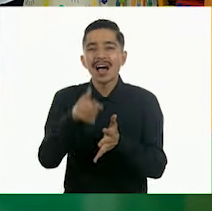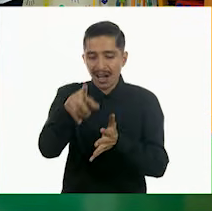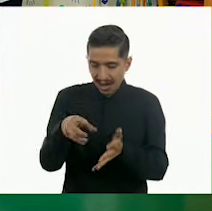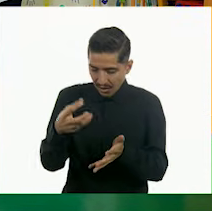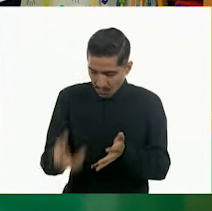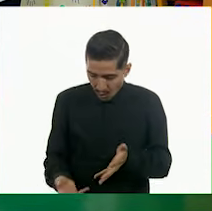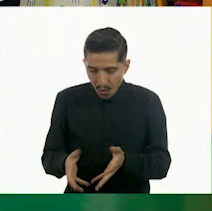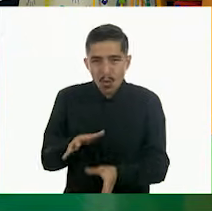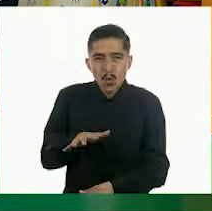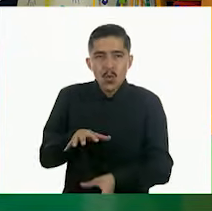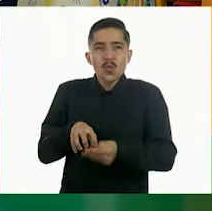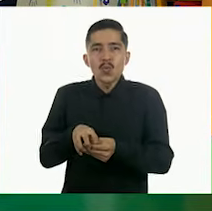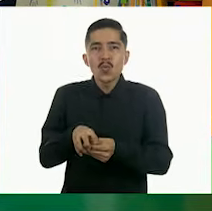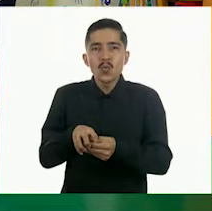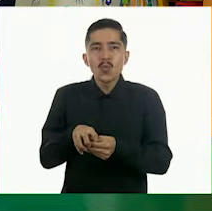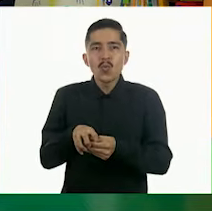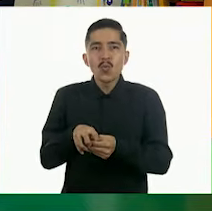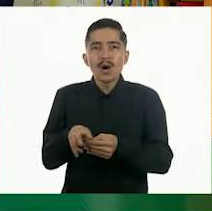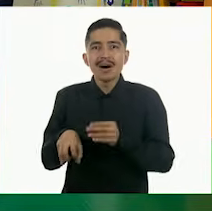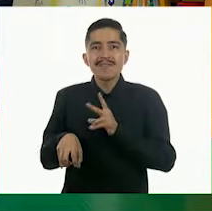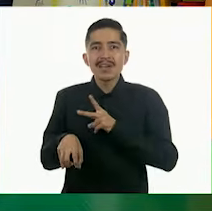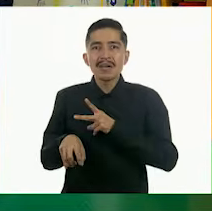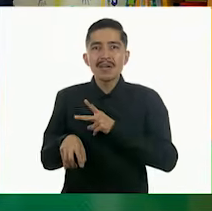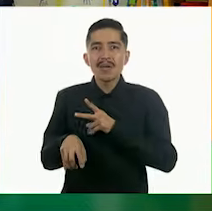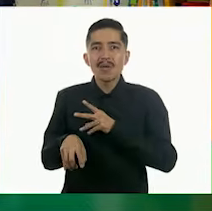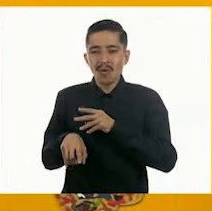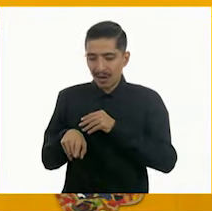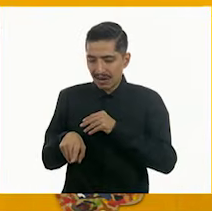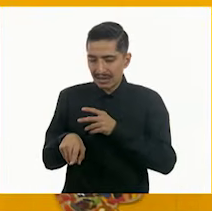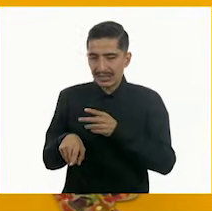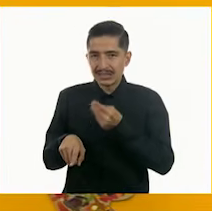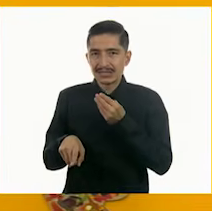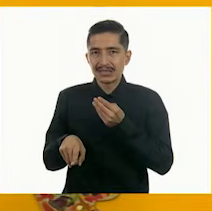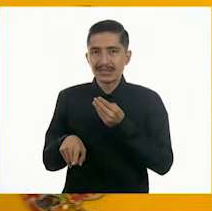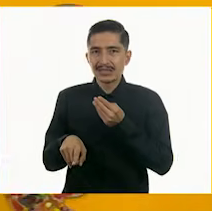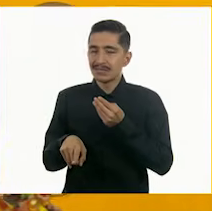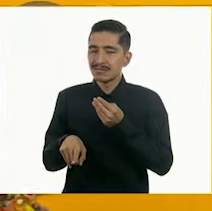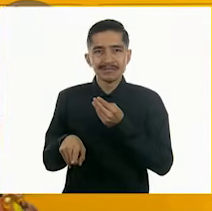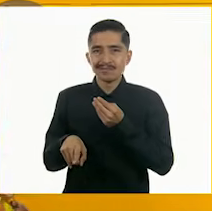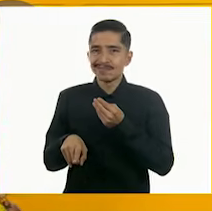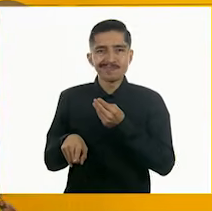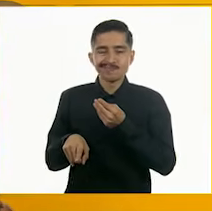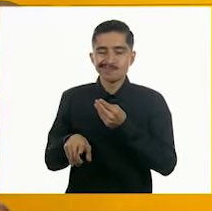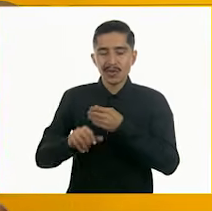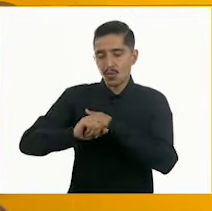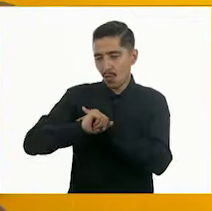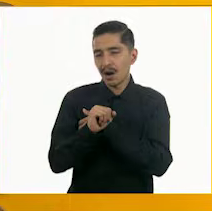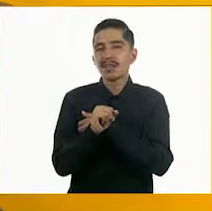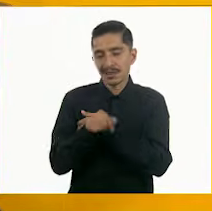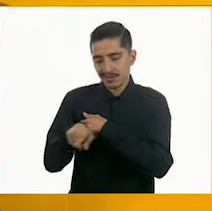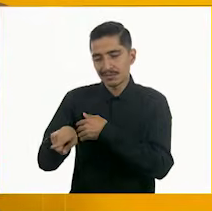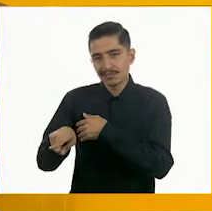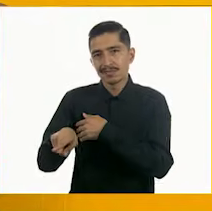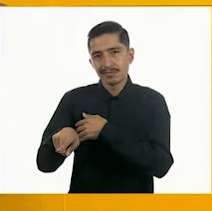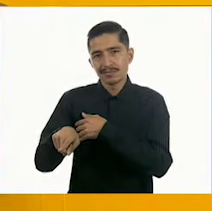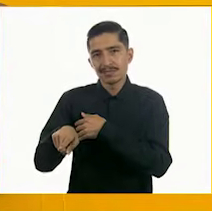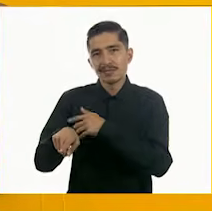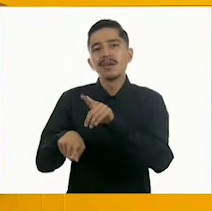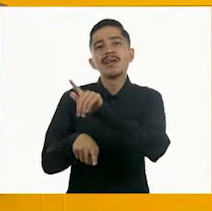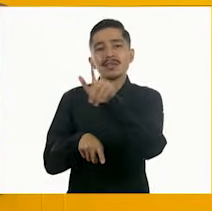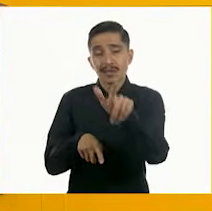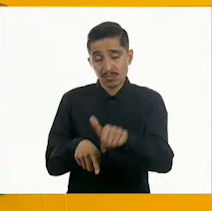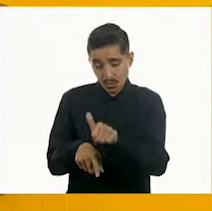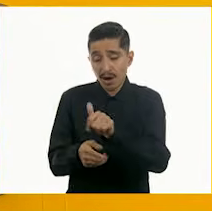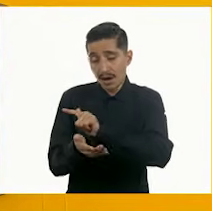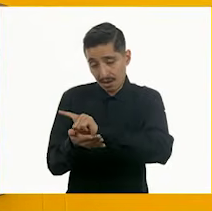bacterias ese alimento. Bueno, entonces... Guárdala, guárdala, guárdala. ¿La puedo lavar después? La